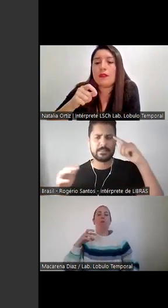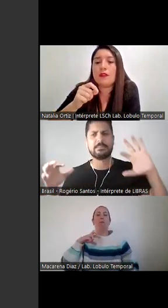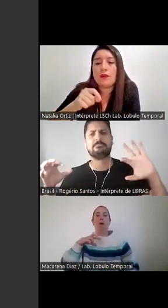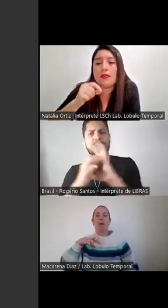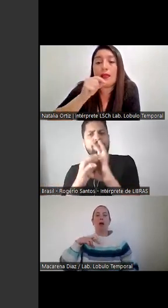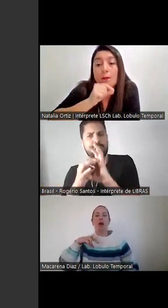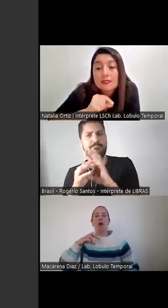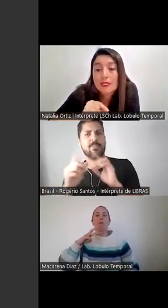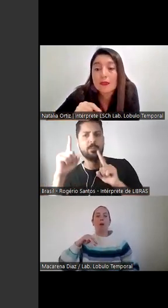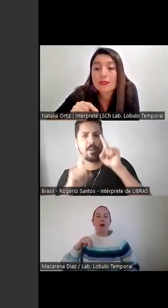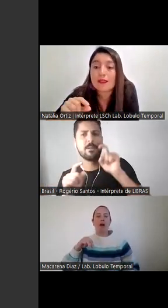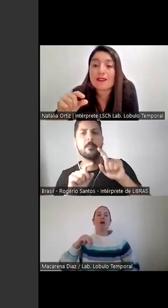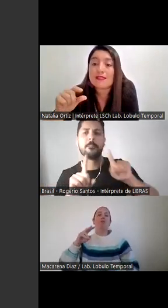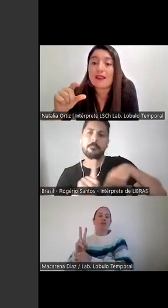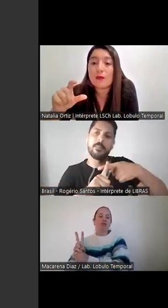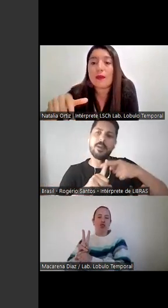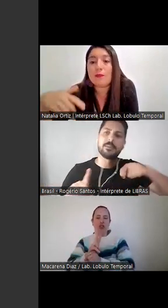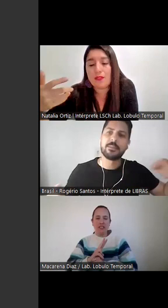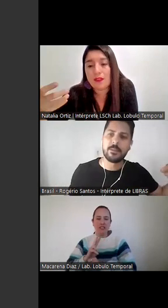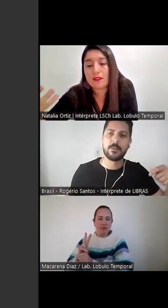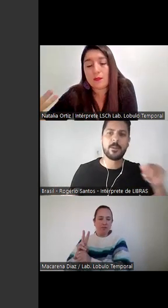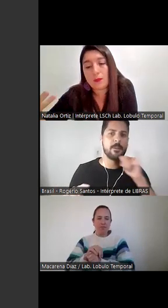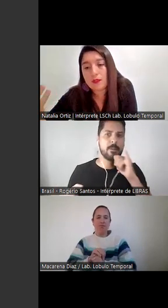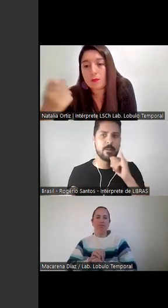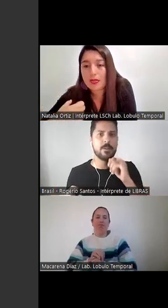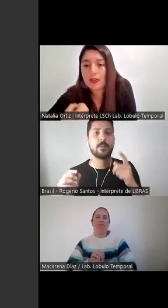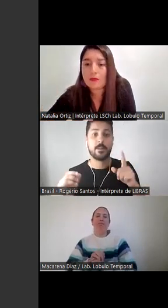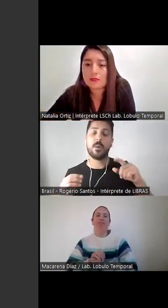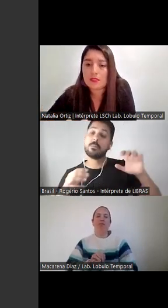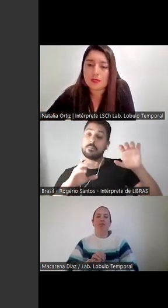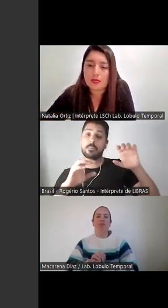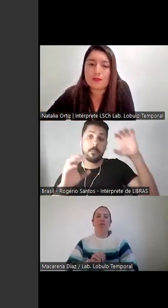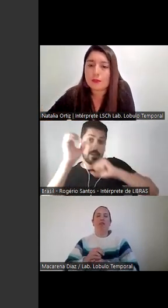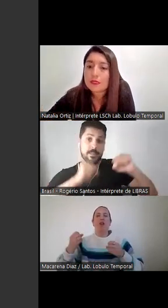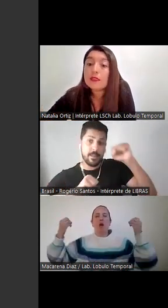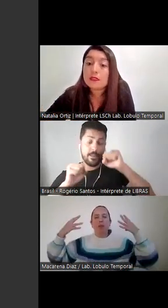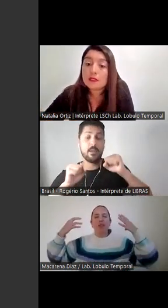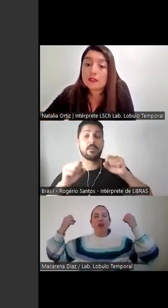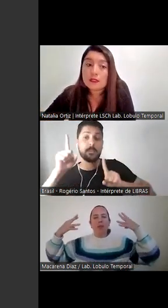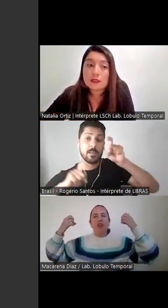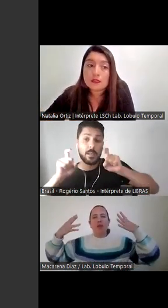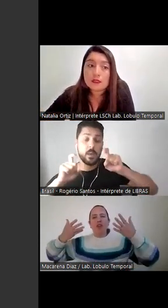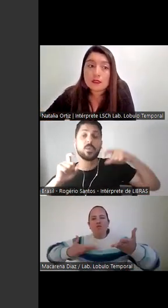puede también de alguna manera empezar a aprender a decir algo para poder después incorporar la lengua de señas de manera formal.